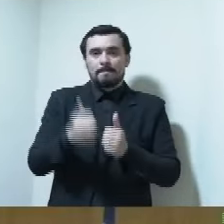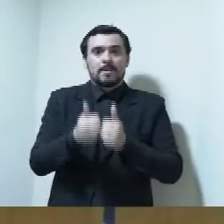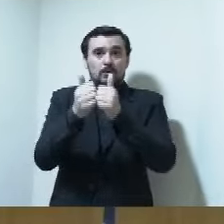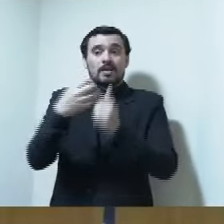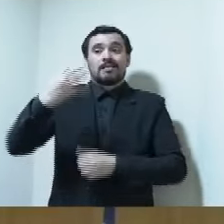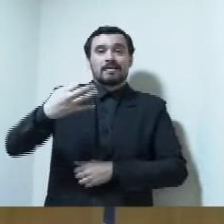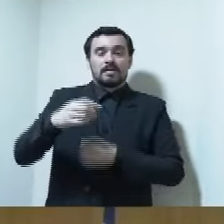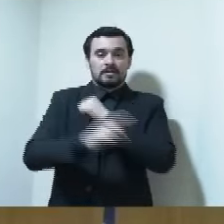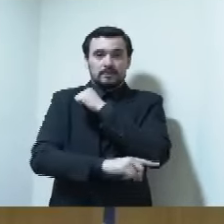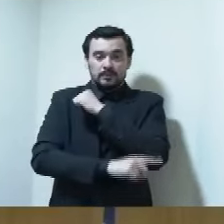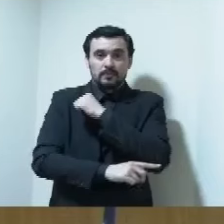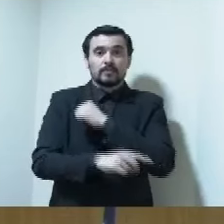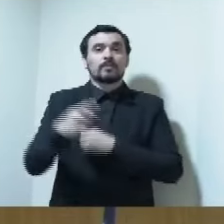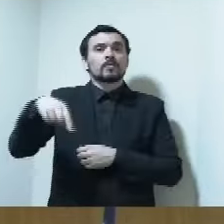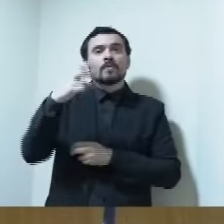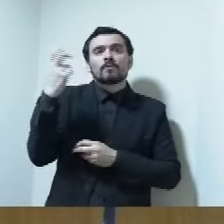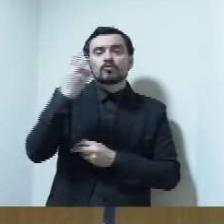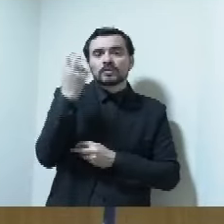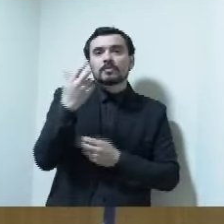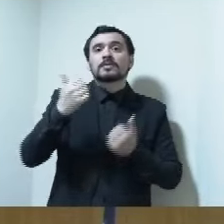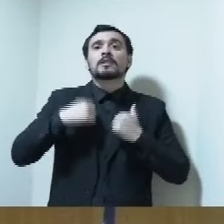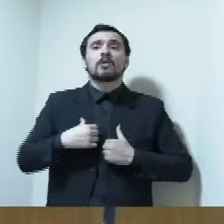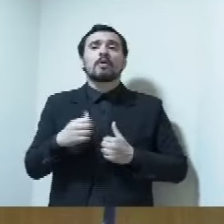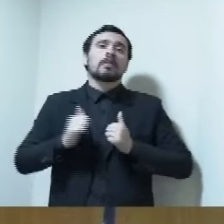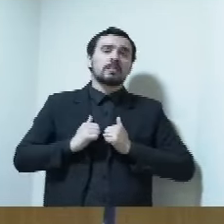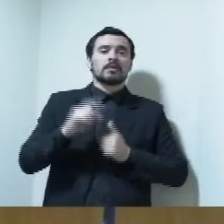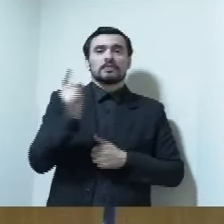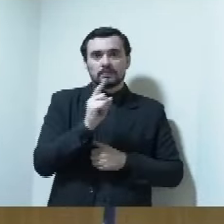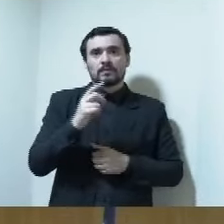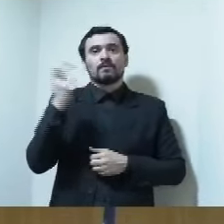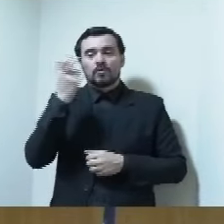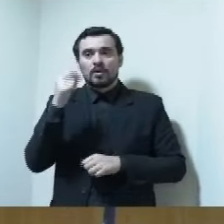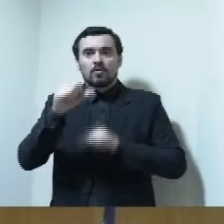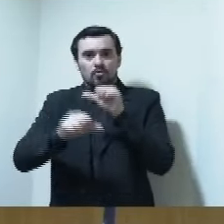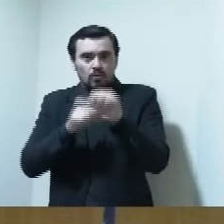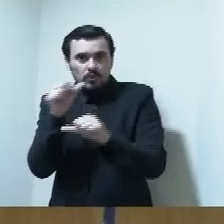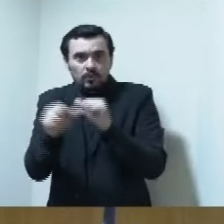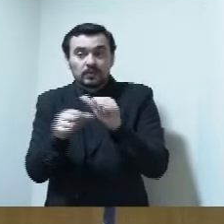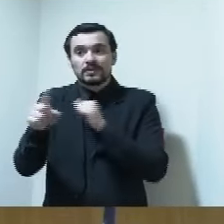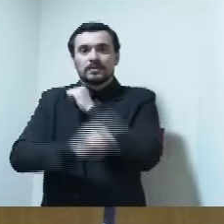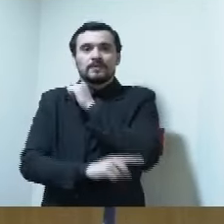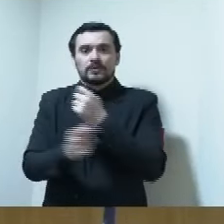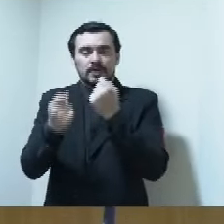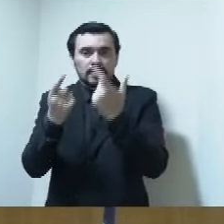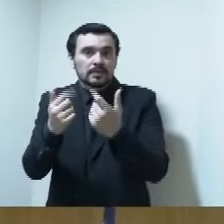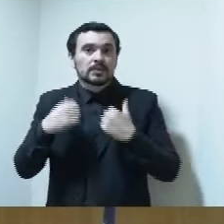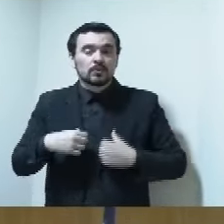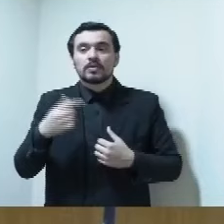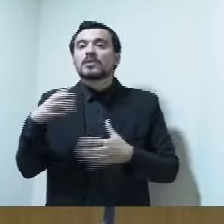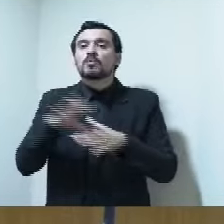de los servicios. Buscamos una salud sin esperas, reestructurando organizativamente los servicios con un enfoque de